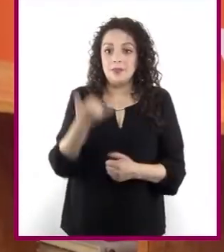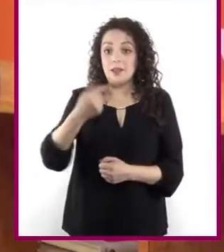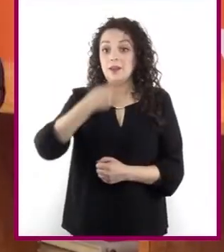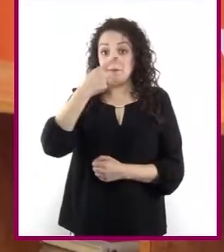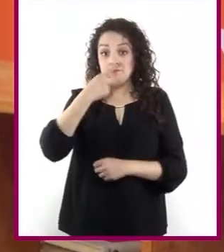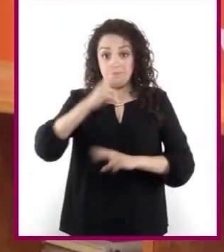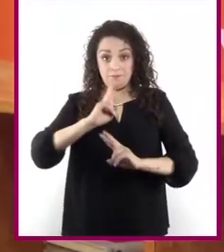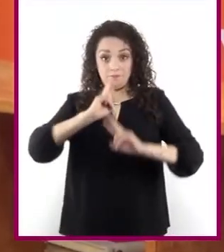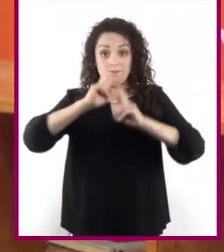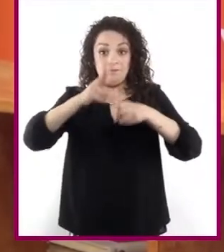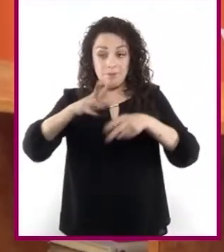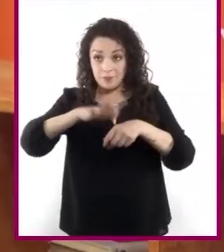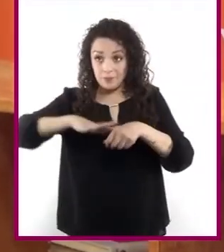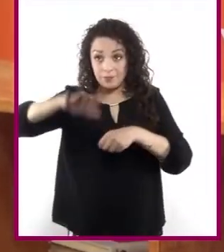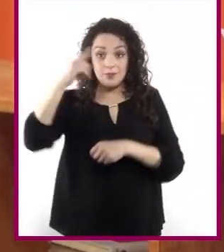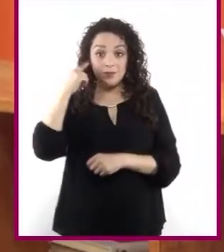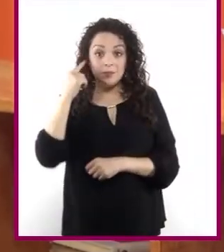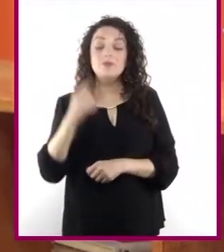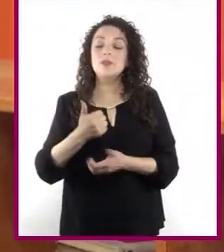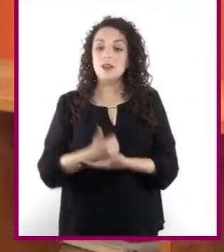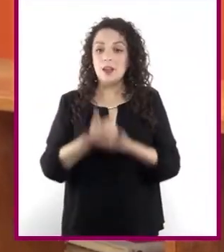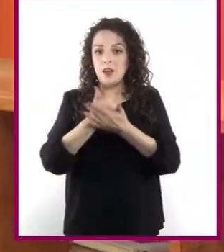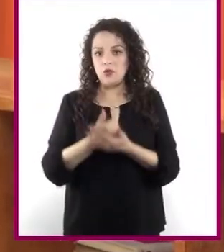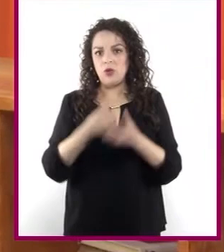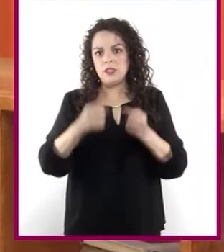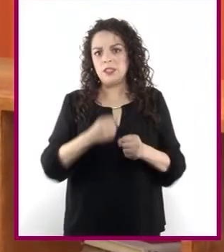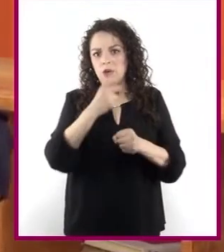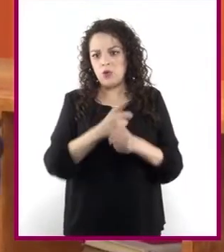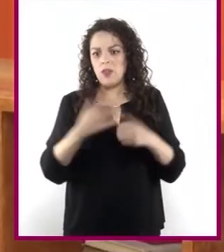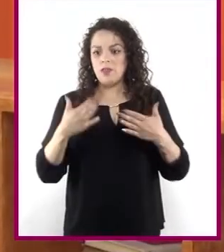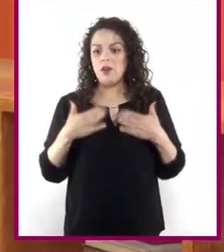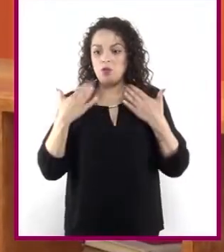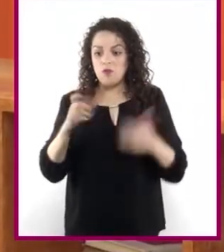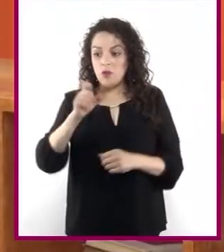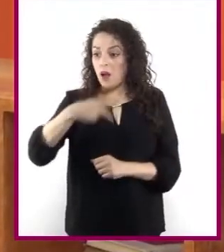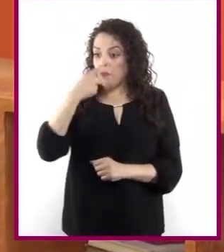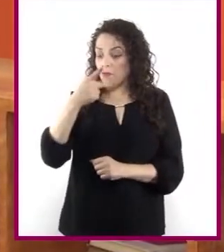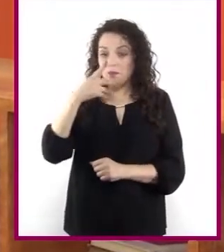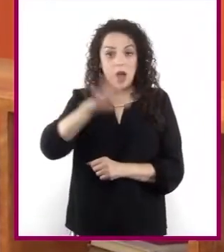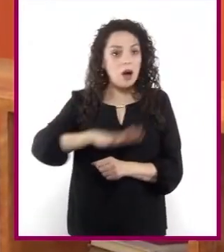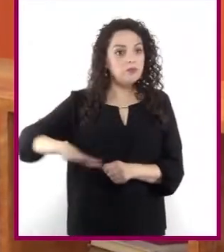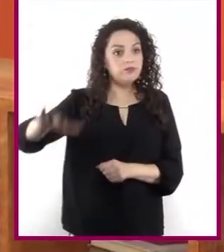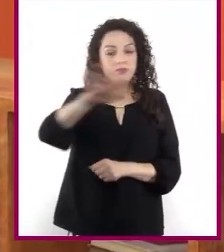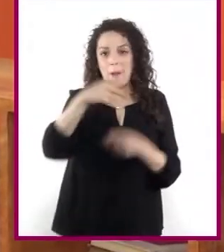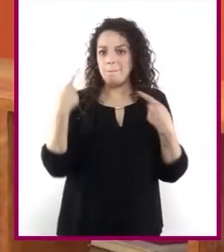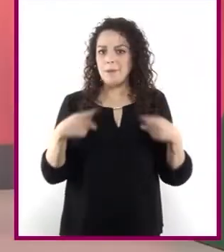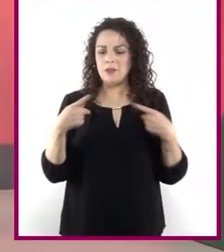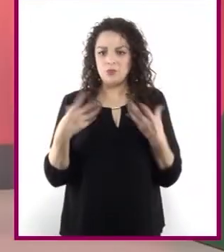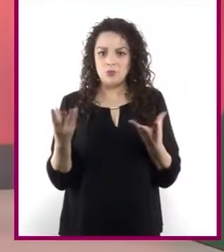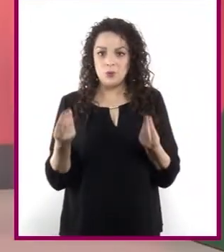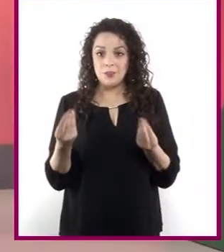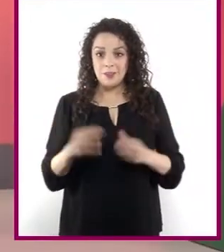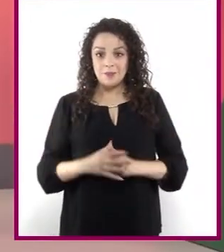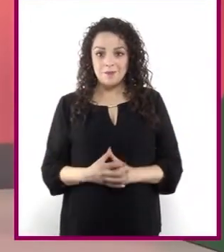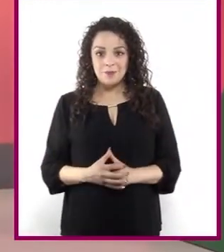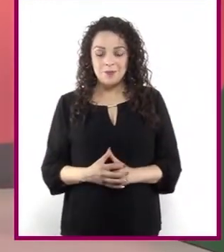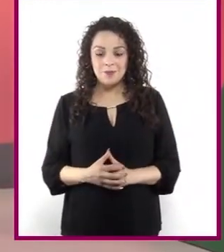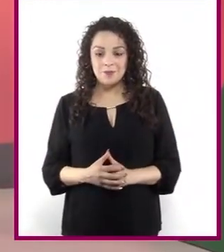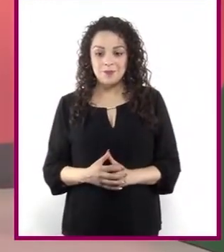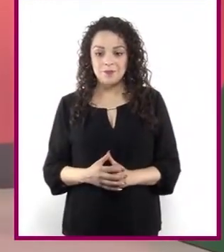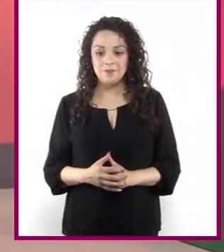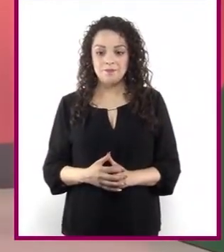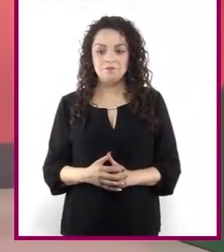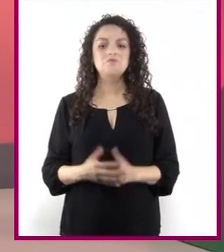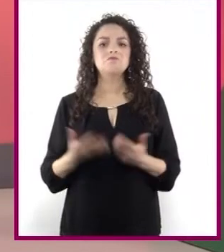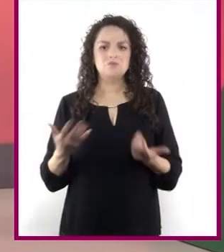mejorar nuestra expresión oral, adquirir seguridad y confianza al hablar frente a una audiencia. Podríamos